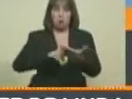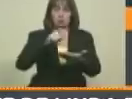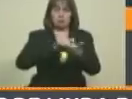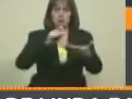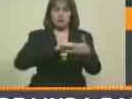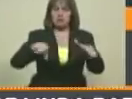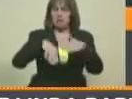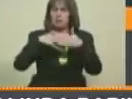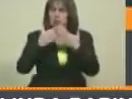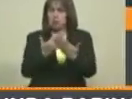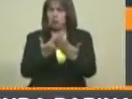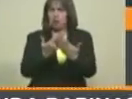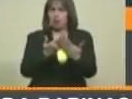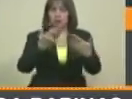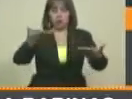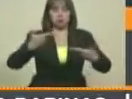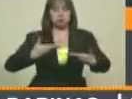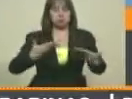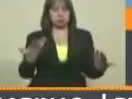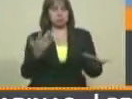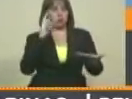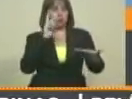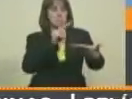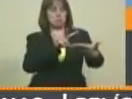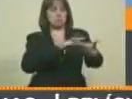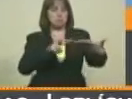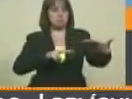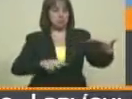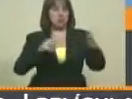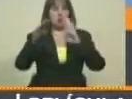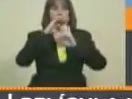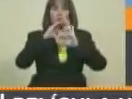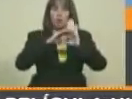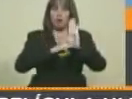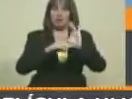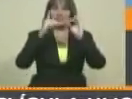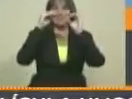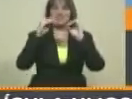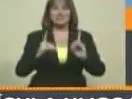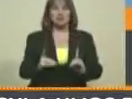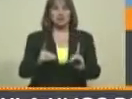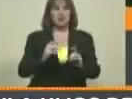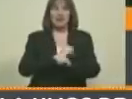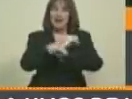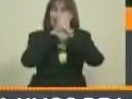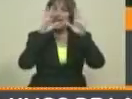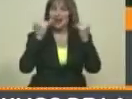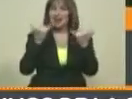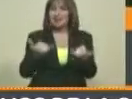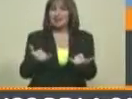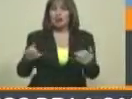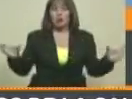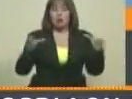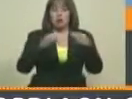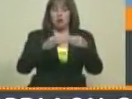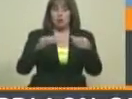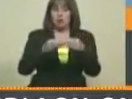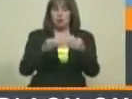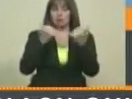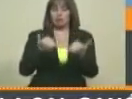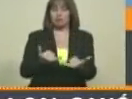Bueno, yo quiero ya una agenda de decisiones. para una reunión inmediata con todo el